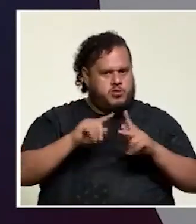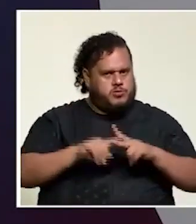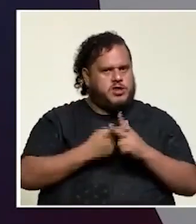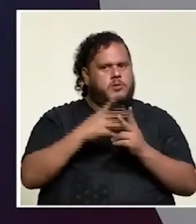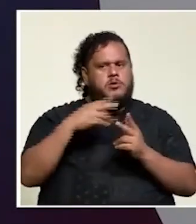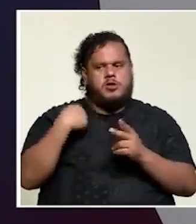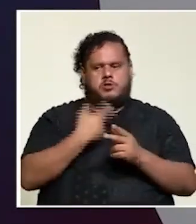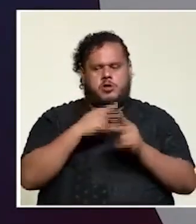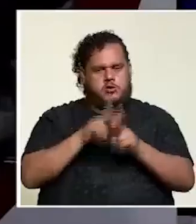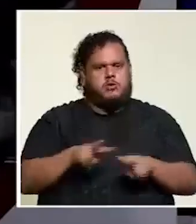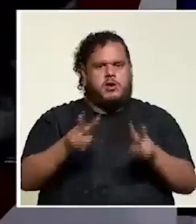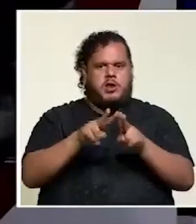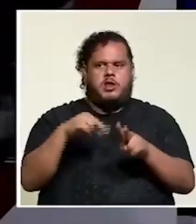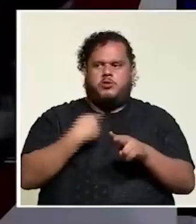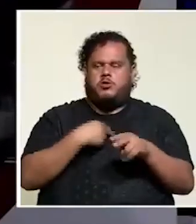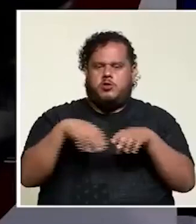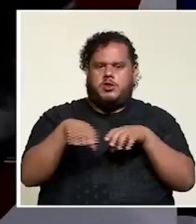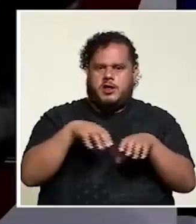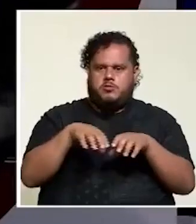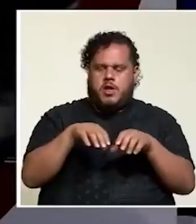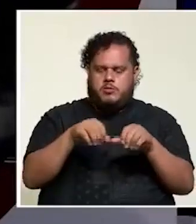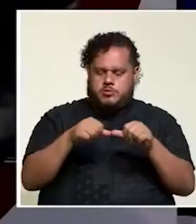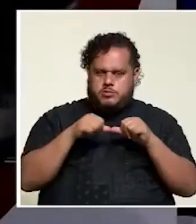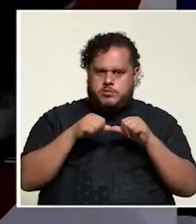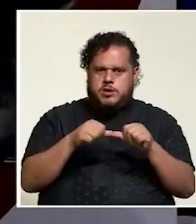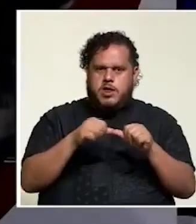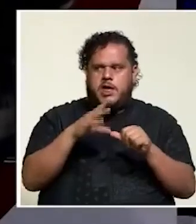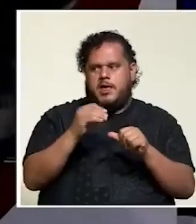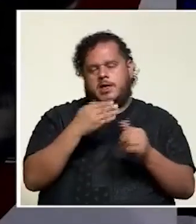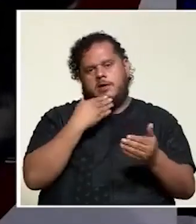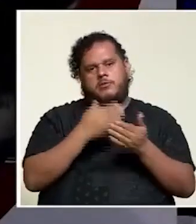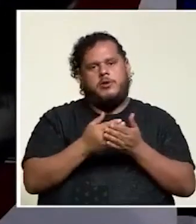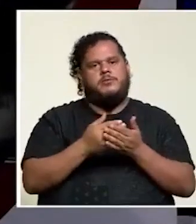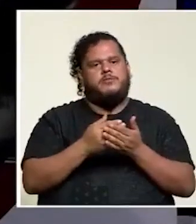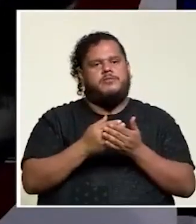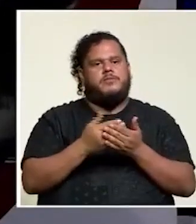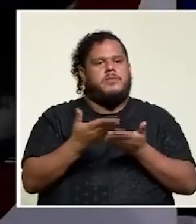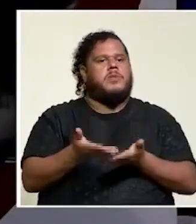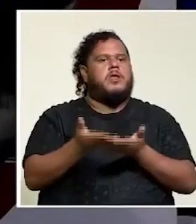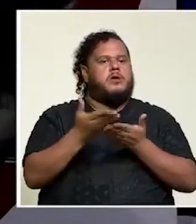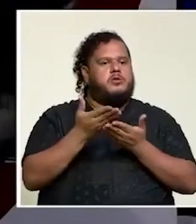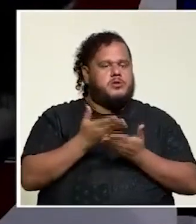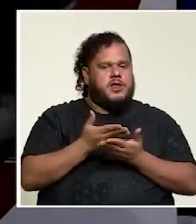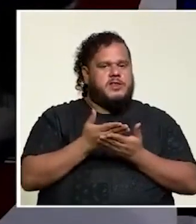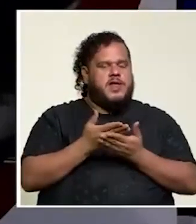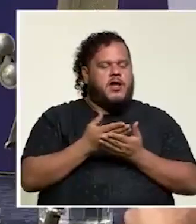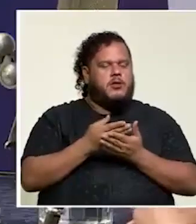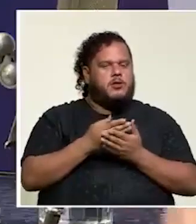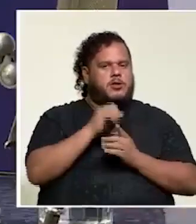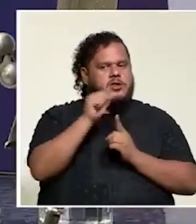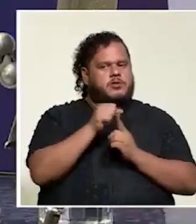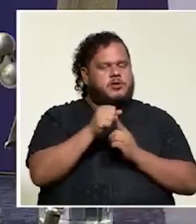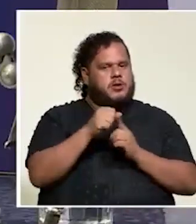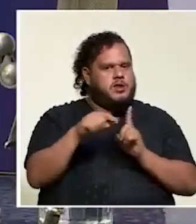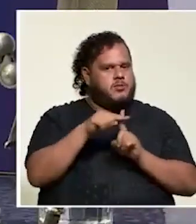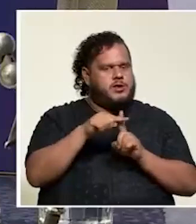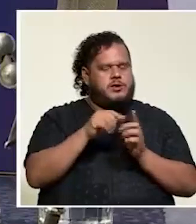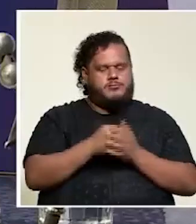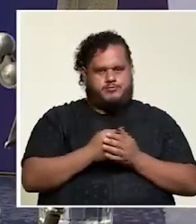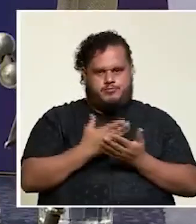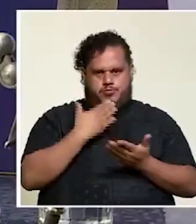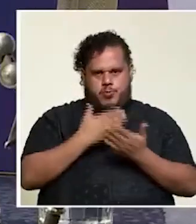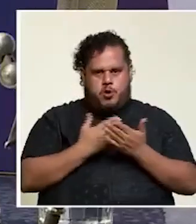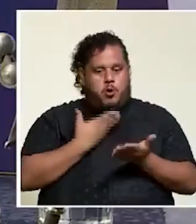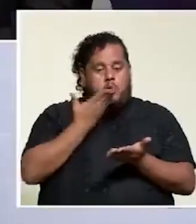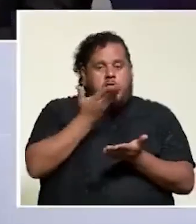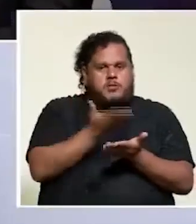valores, y actuamos consecuentemente, y más bien nos ha dado réditos positivos. Vamos a las propuestas, don Eli. Usted